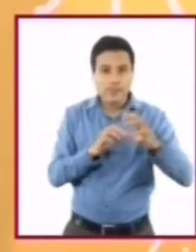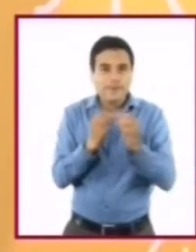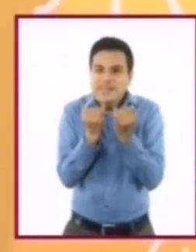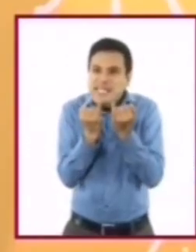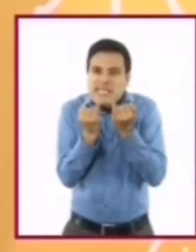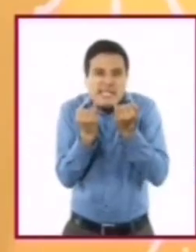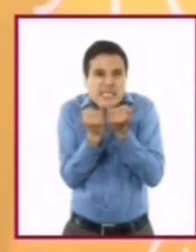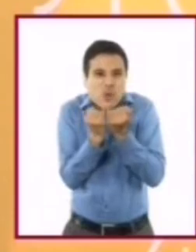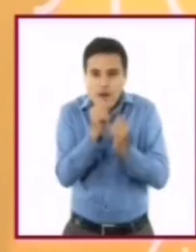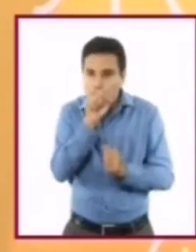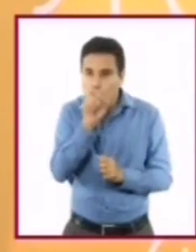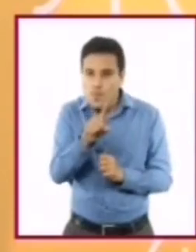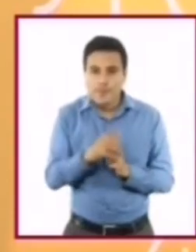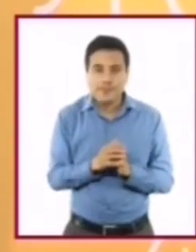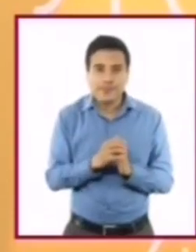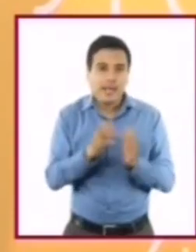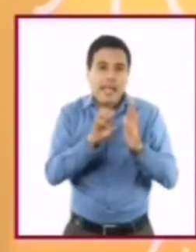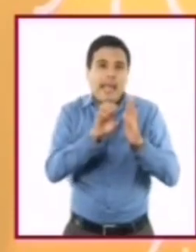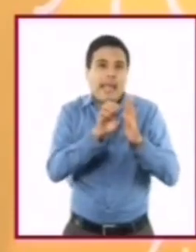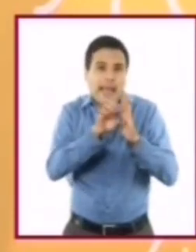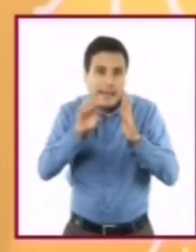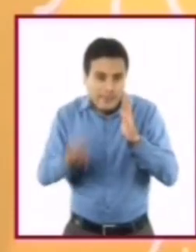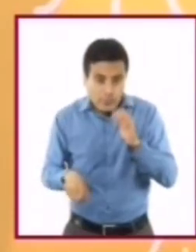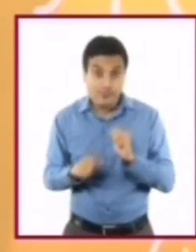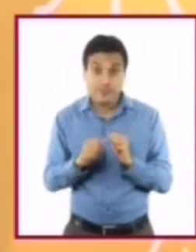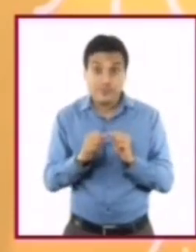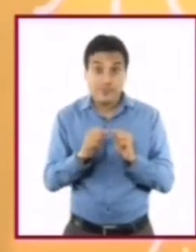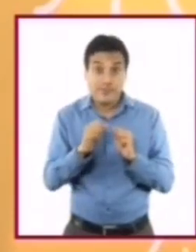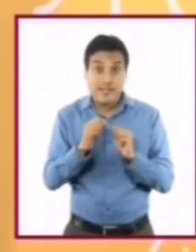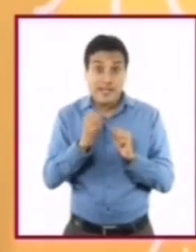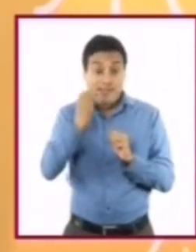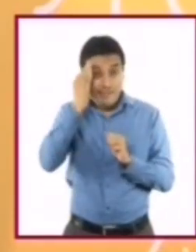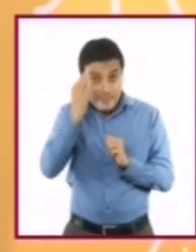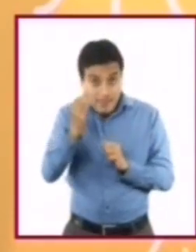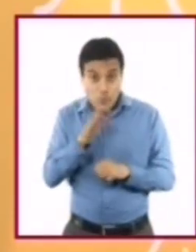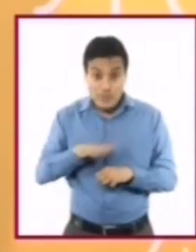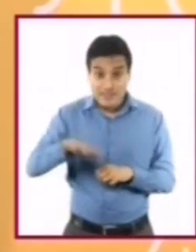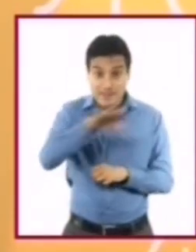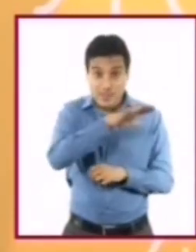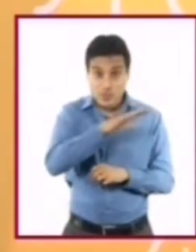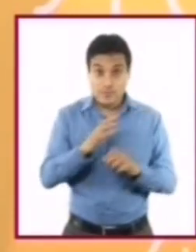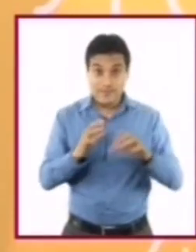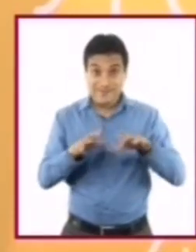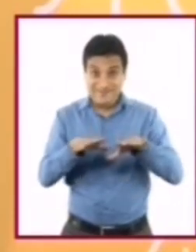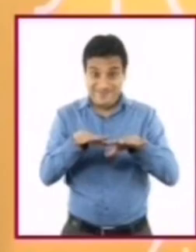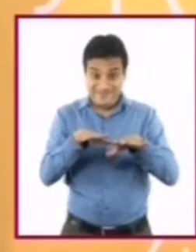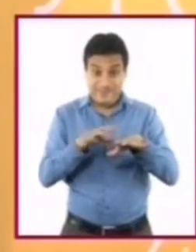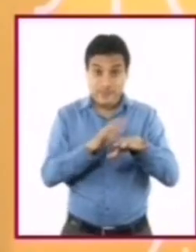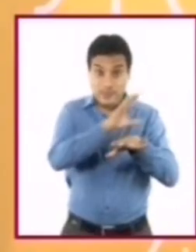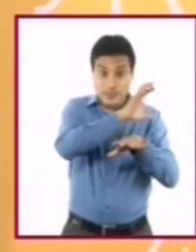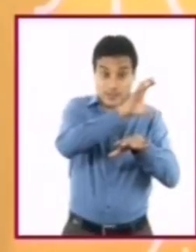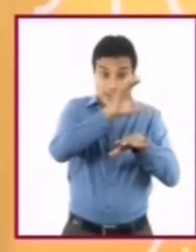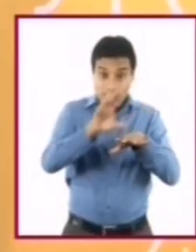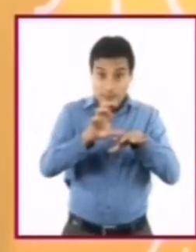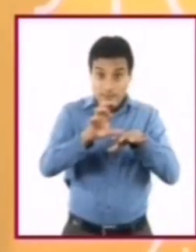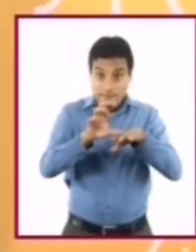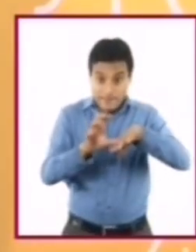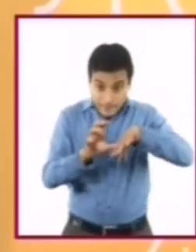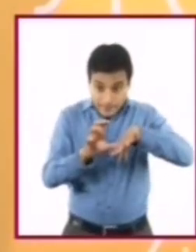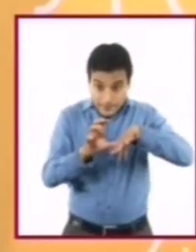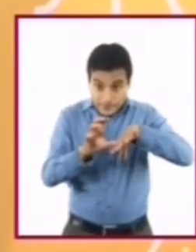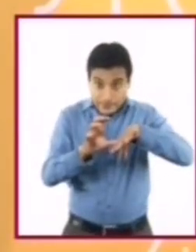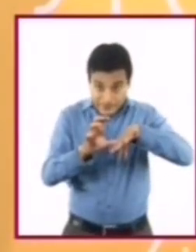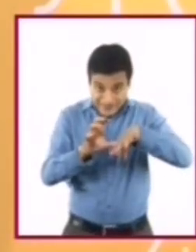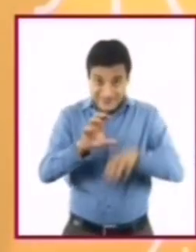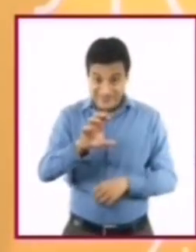masa considerable curva o deforma el espacio-tiempo. Y si hay otro cuerpo en sus cercanías, este último termina